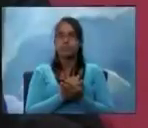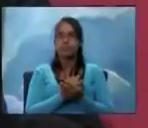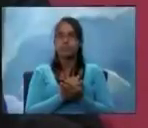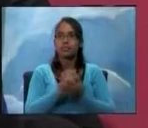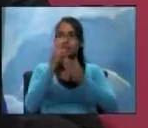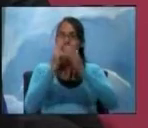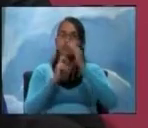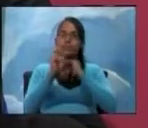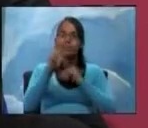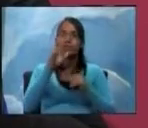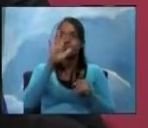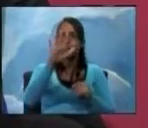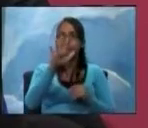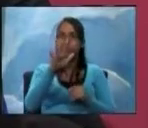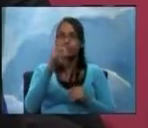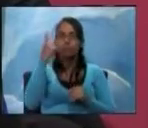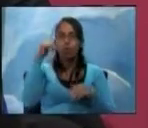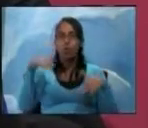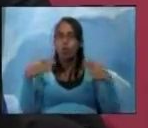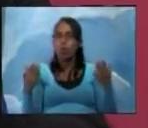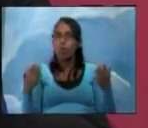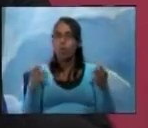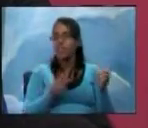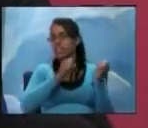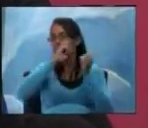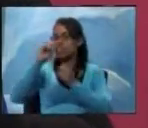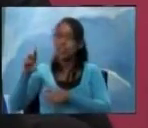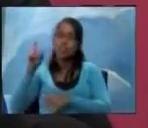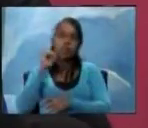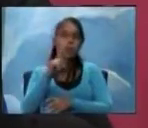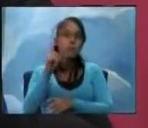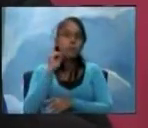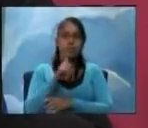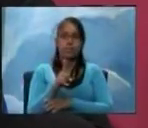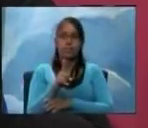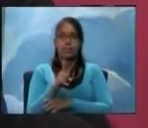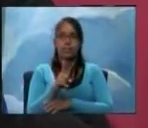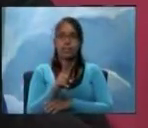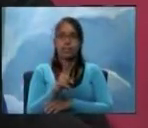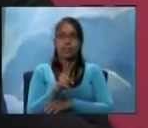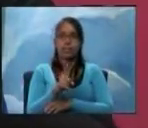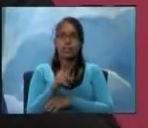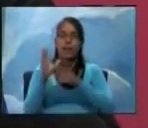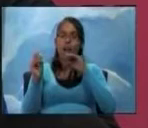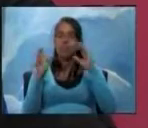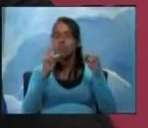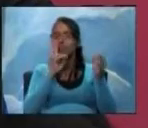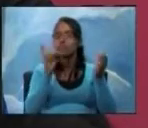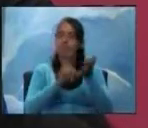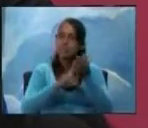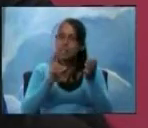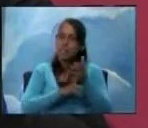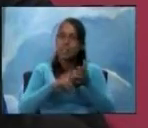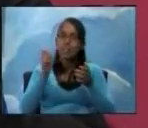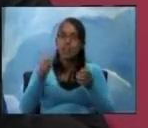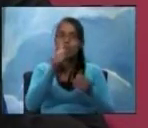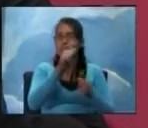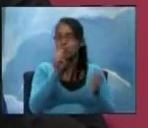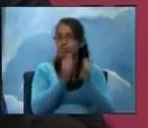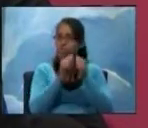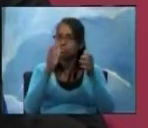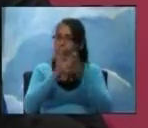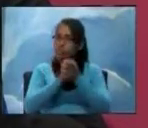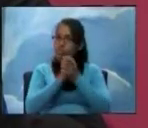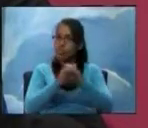Verso 25, por lo cual, desechando la mentira, hablad verdad cada uno con su prójimo, porque